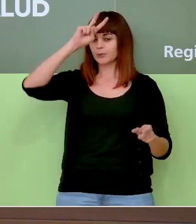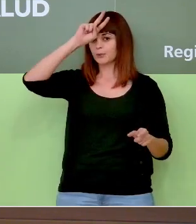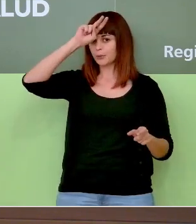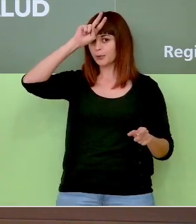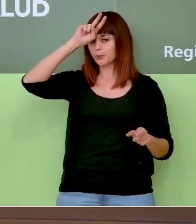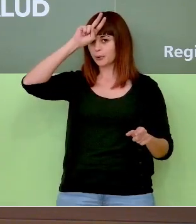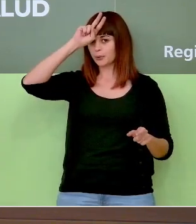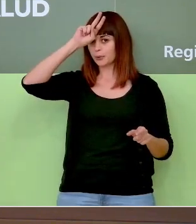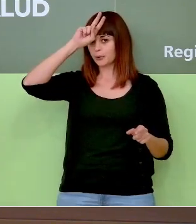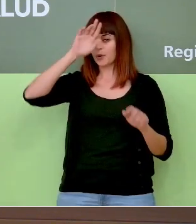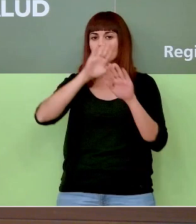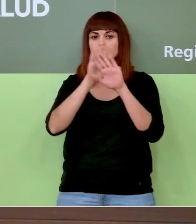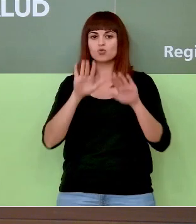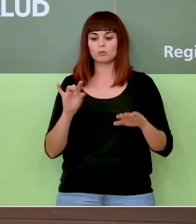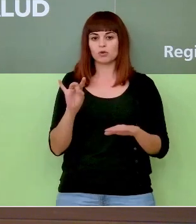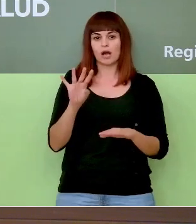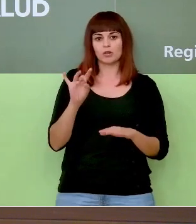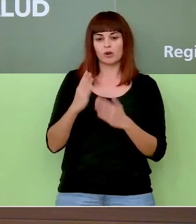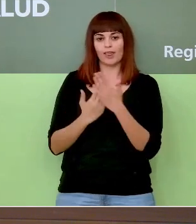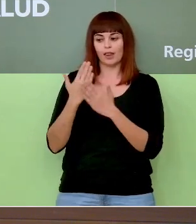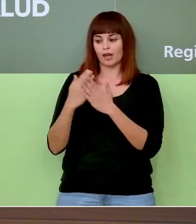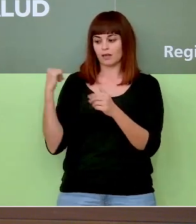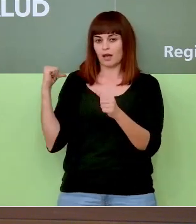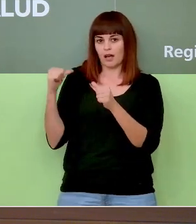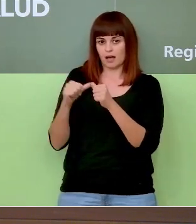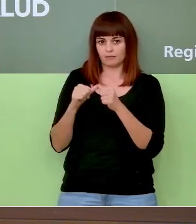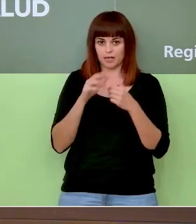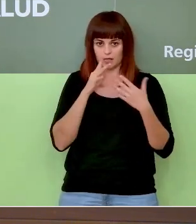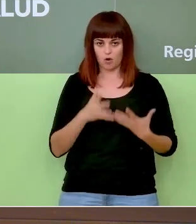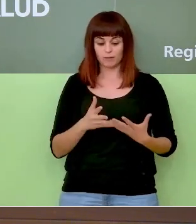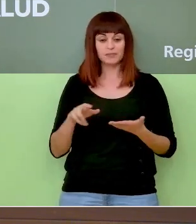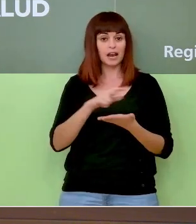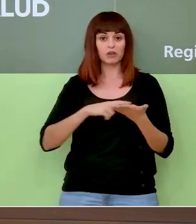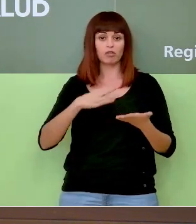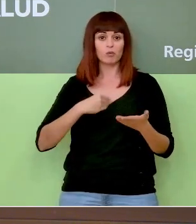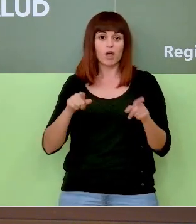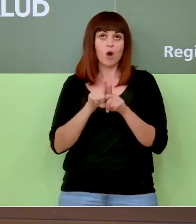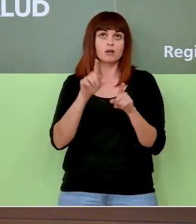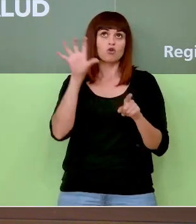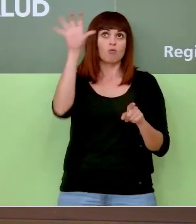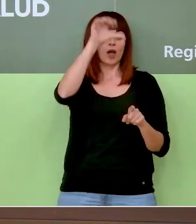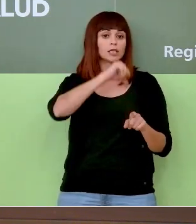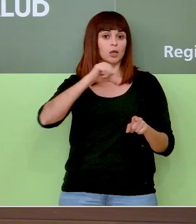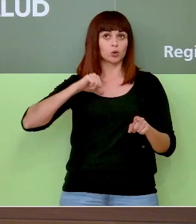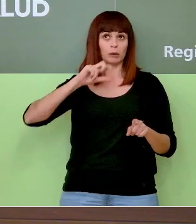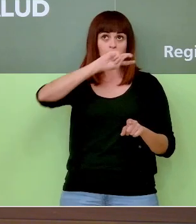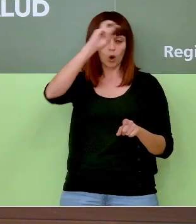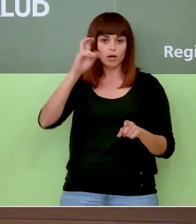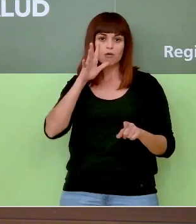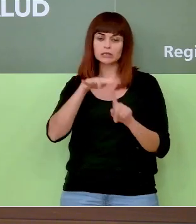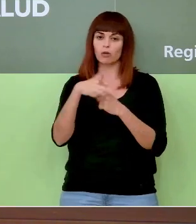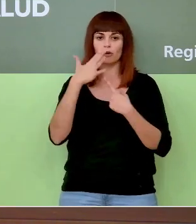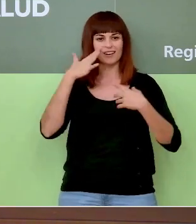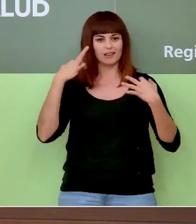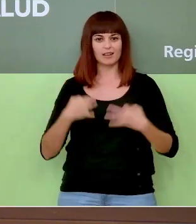en los últimos 14 días. La región de Murcia, como el resto de comunidades autónomas, está en una situación de riesgo en